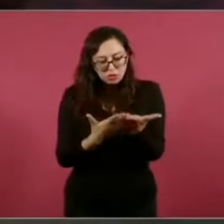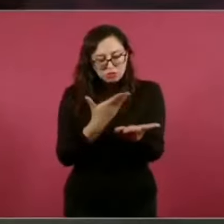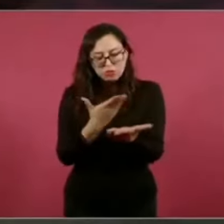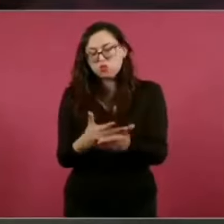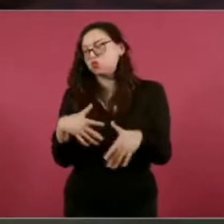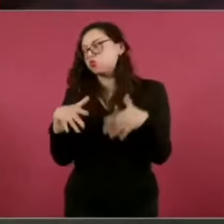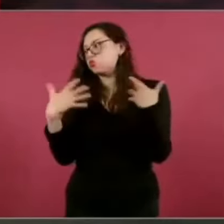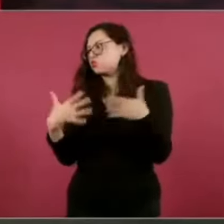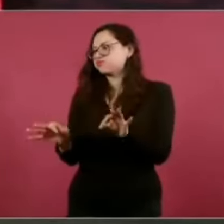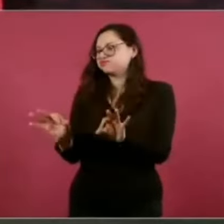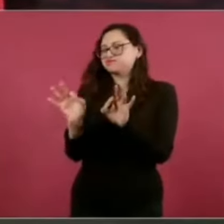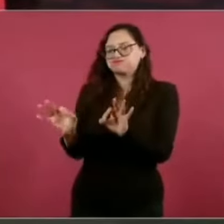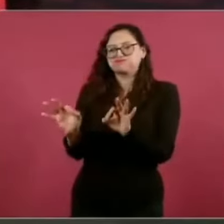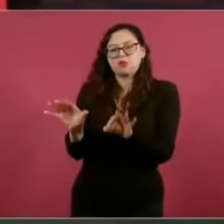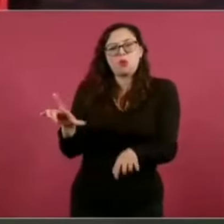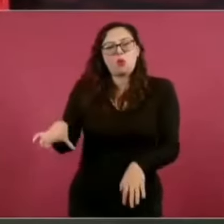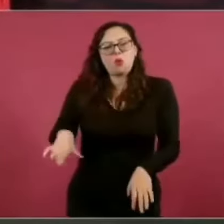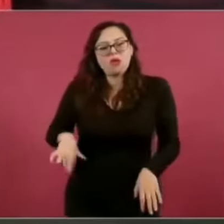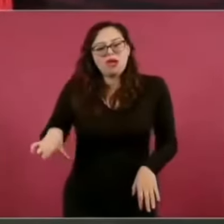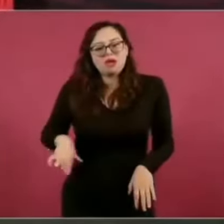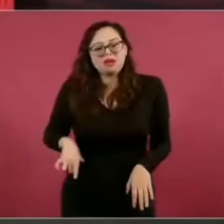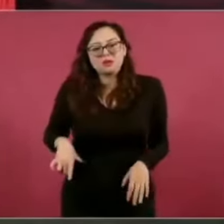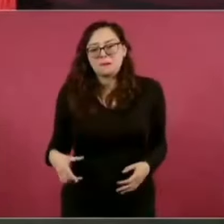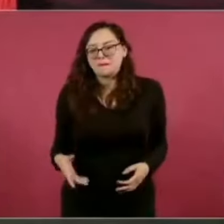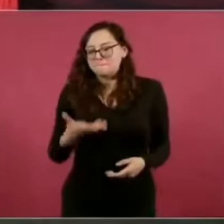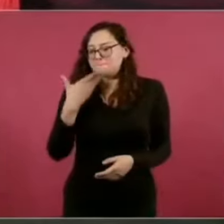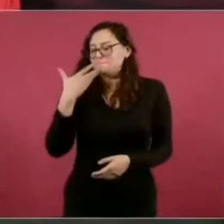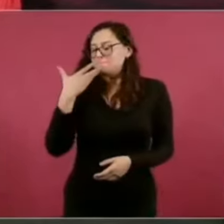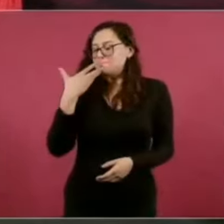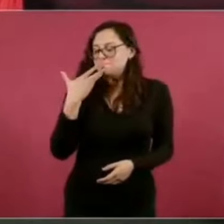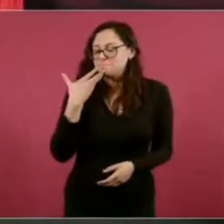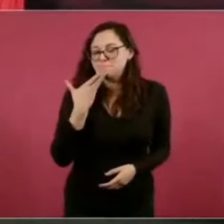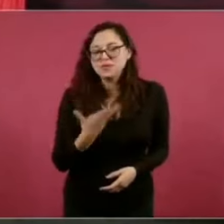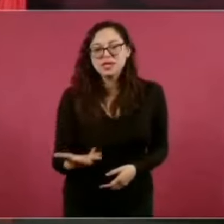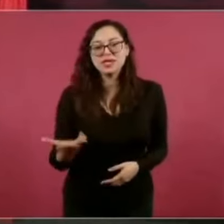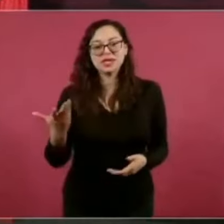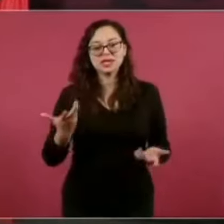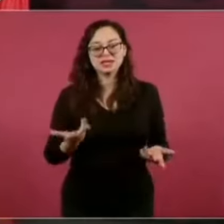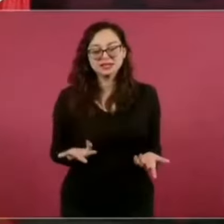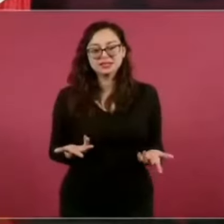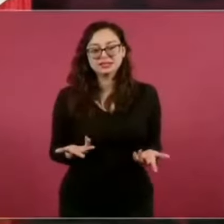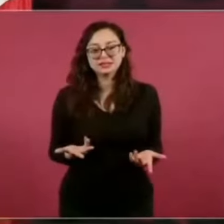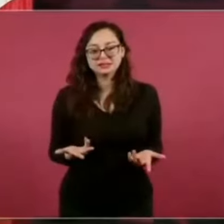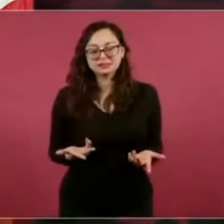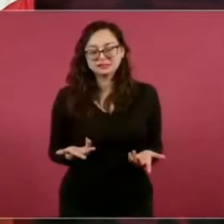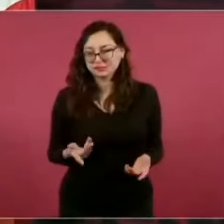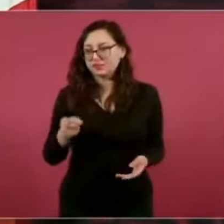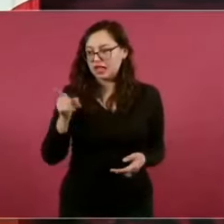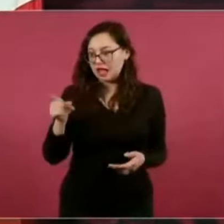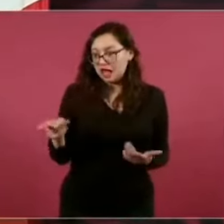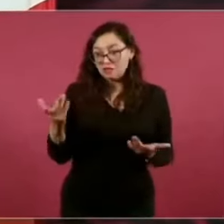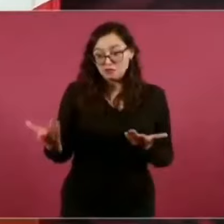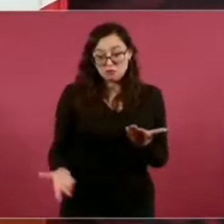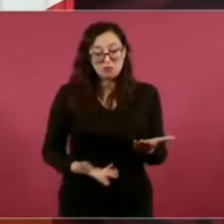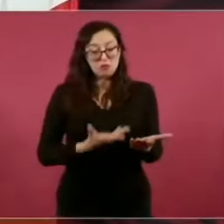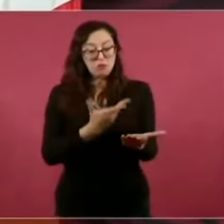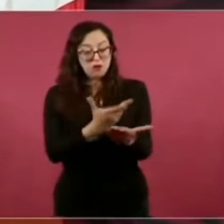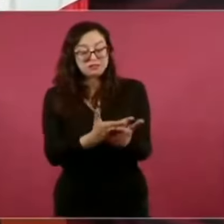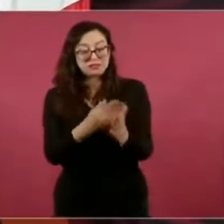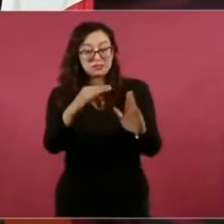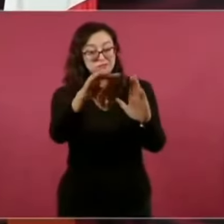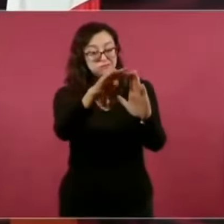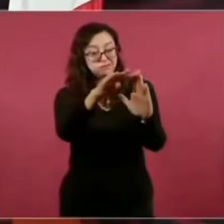buen gobierno. Se lleva a cabo un buen gobierno. Ese es un manual de